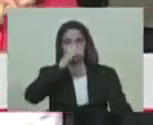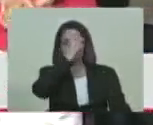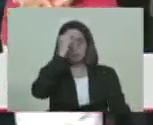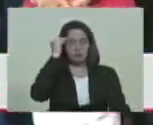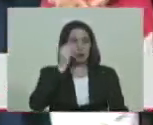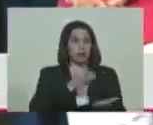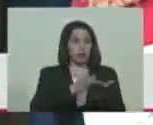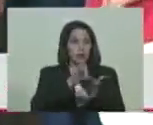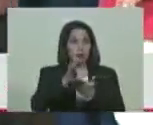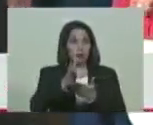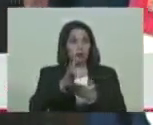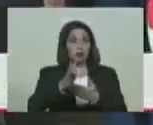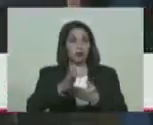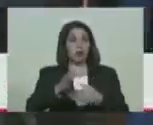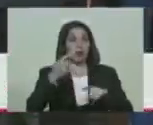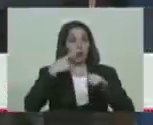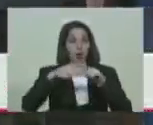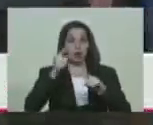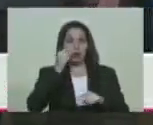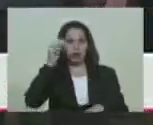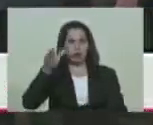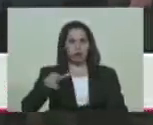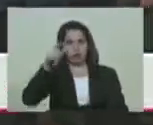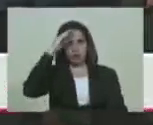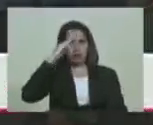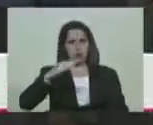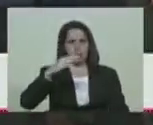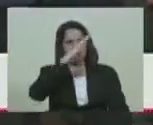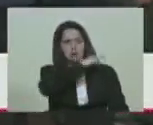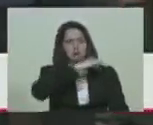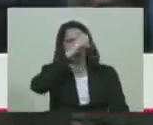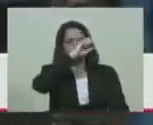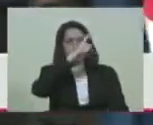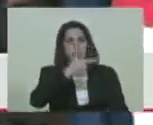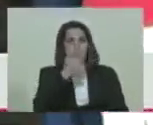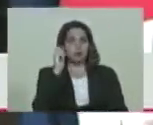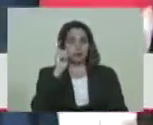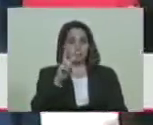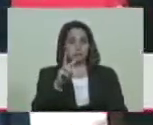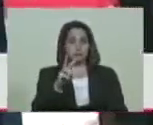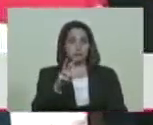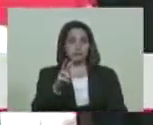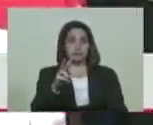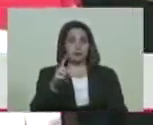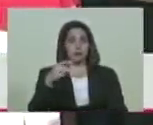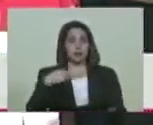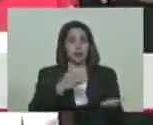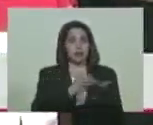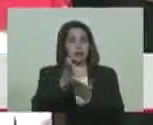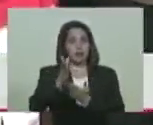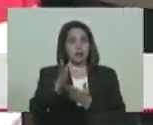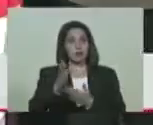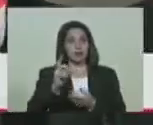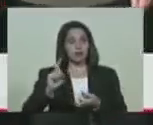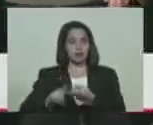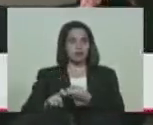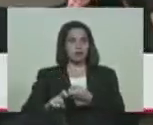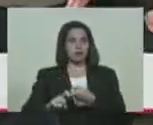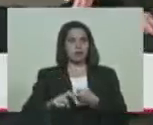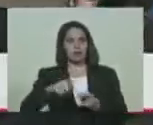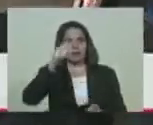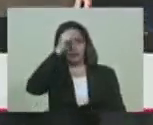camino, compañero almirante en jefe. Este es el camino, mayor general. Este es el camino, Cilia,